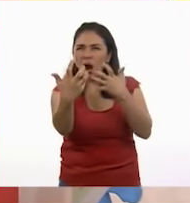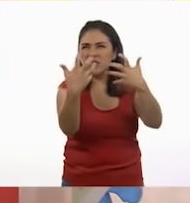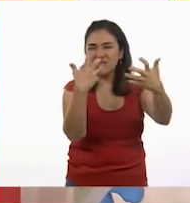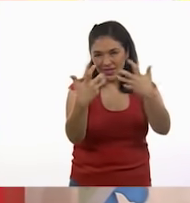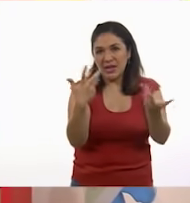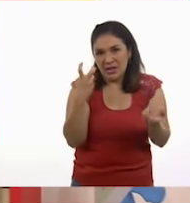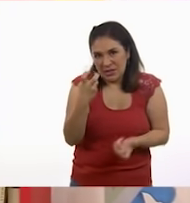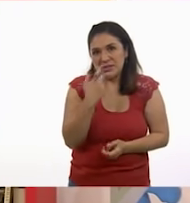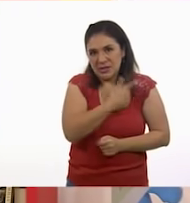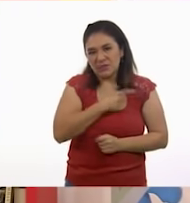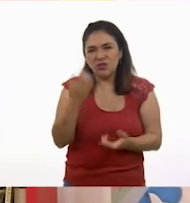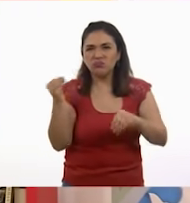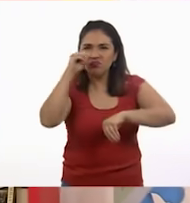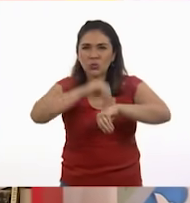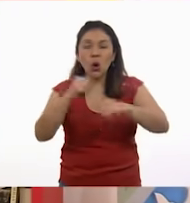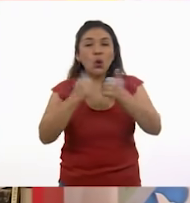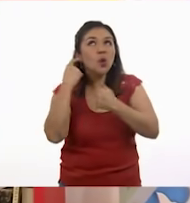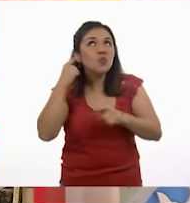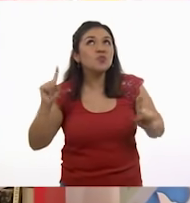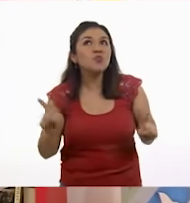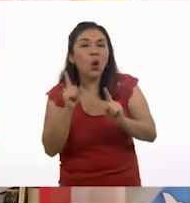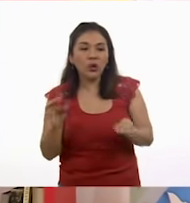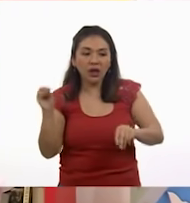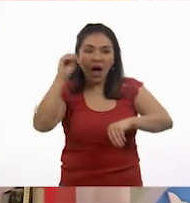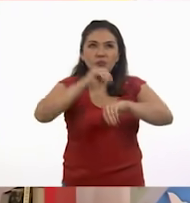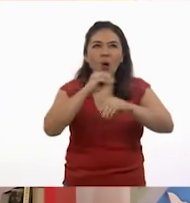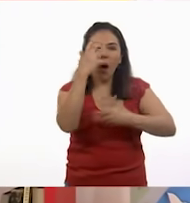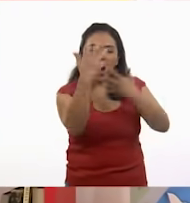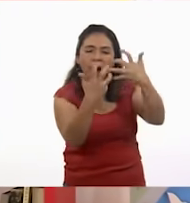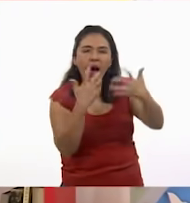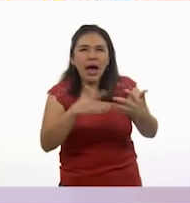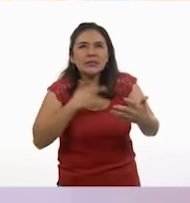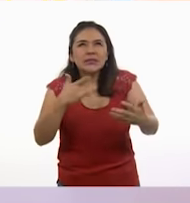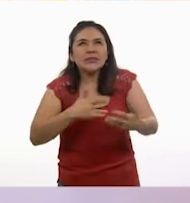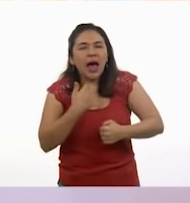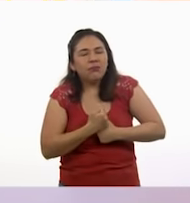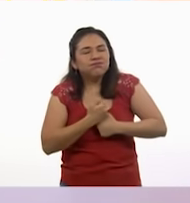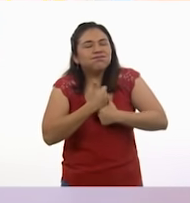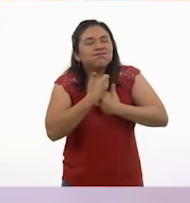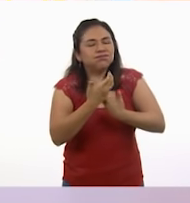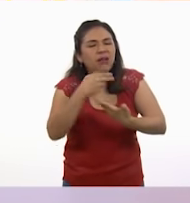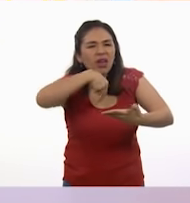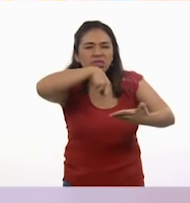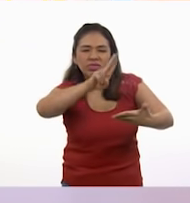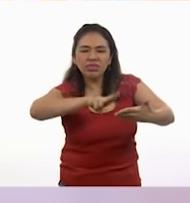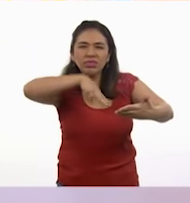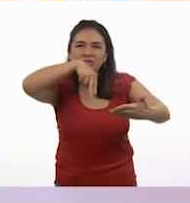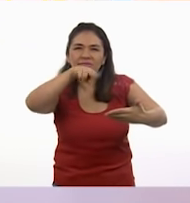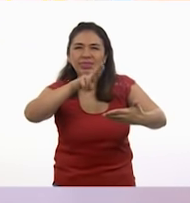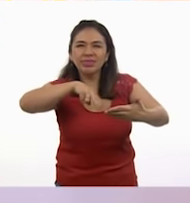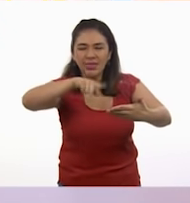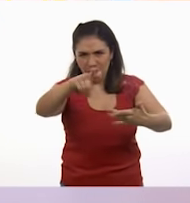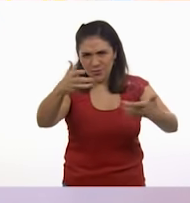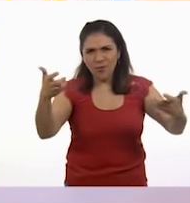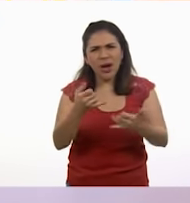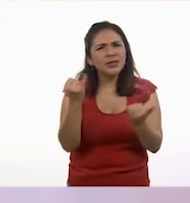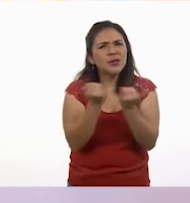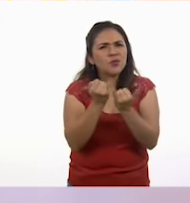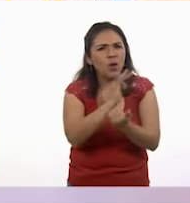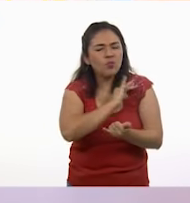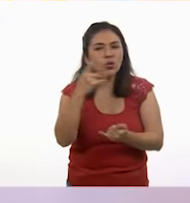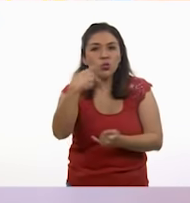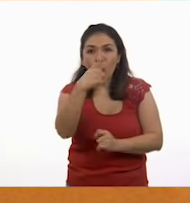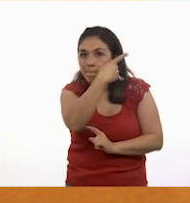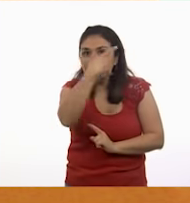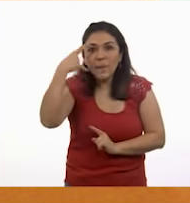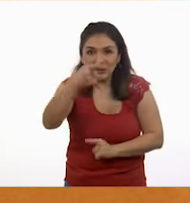te acuerdas y cuando hay brassica exploran exploramos con acuarela ustedes pueden crear su propia máscara